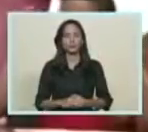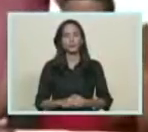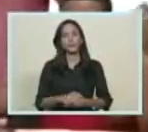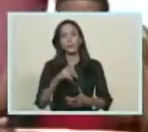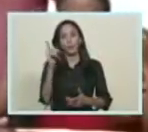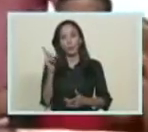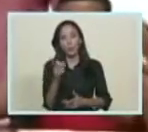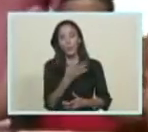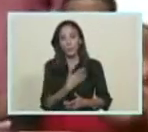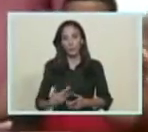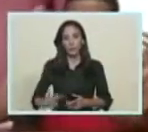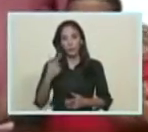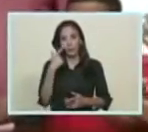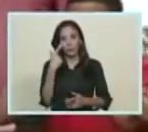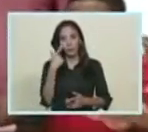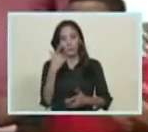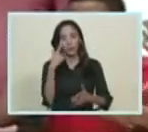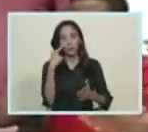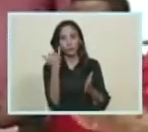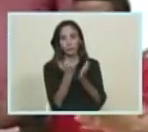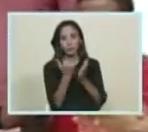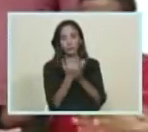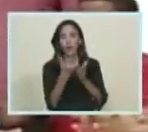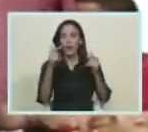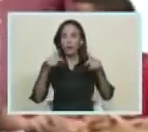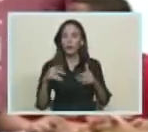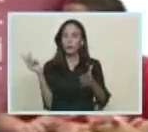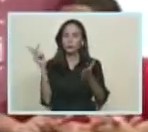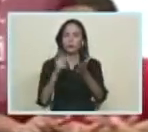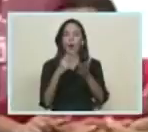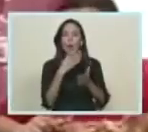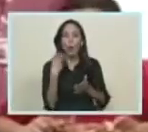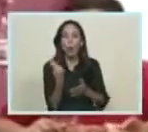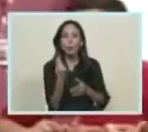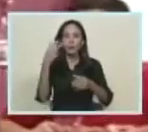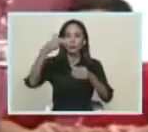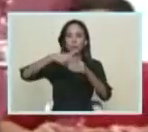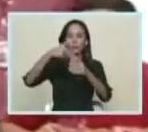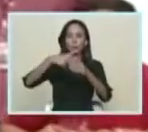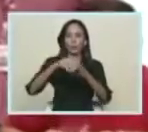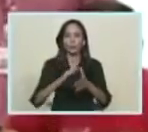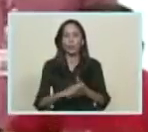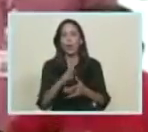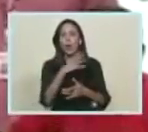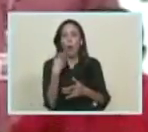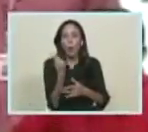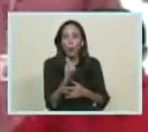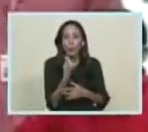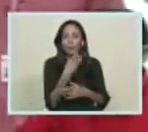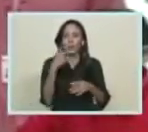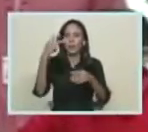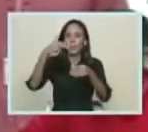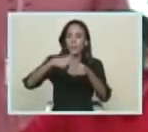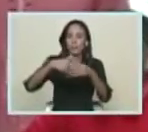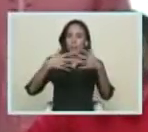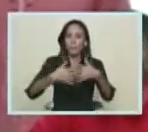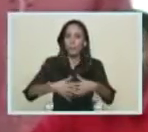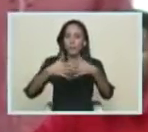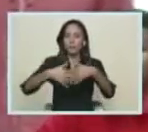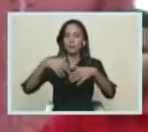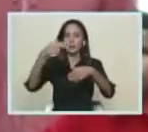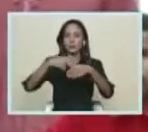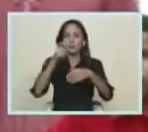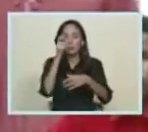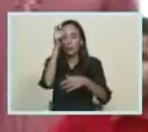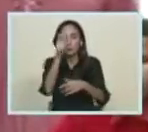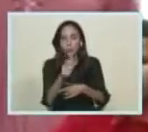Comandante, presidente, bueno, acá estamos, la juventud petrolera, somos los jóvenes de PDVSA, de entes